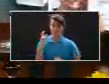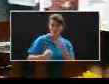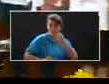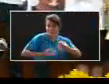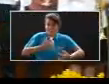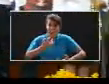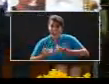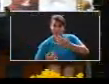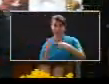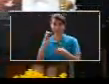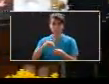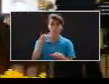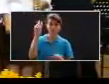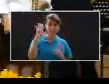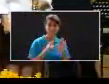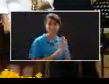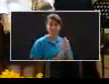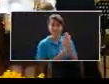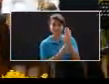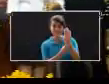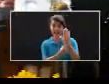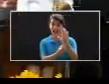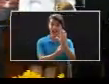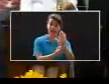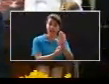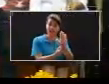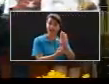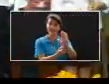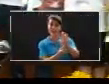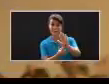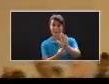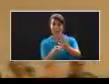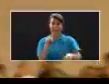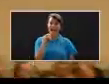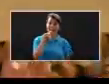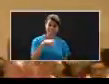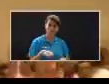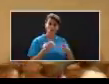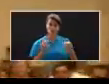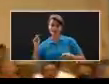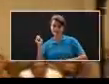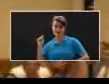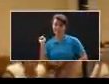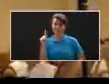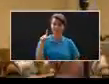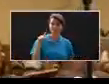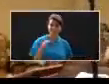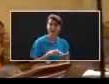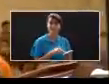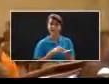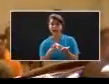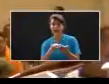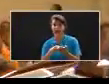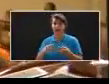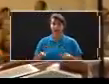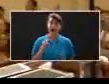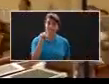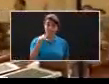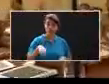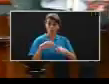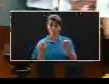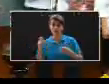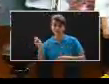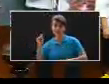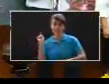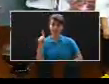David fluía en su presencia, así como David danzaba,